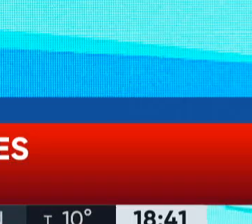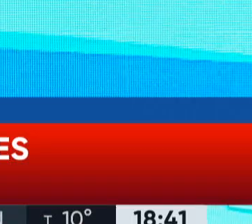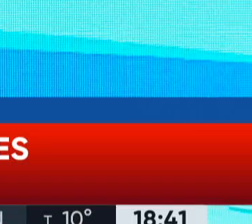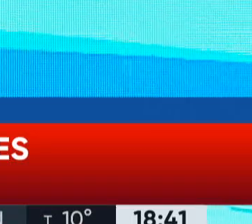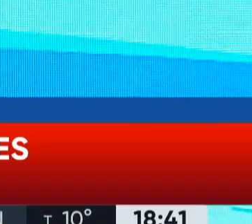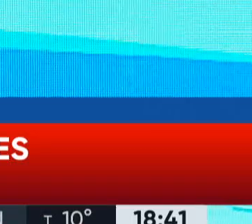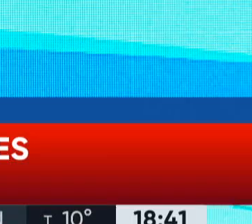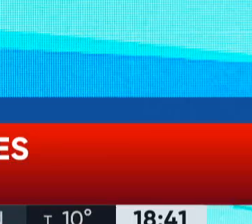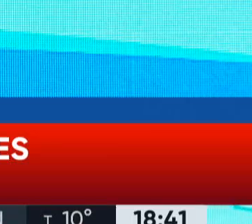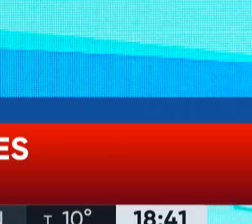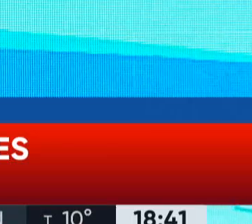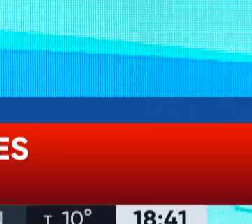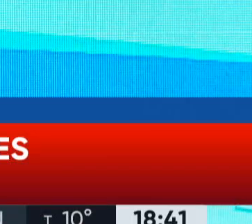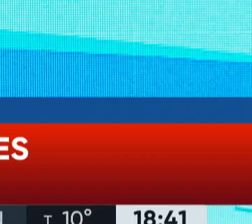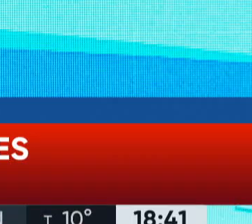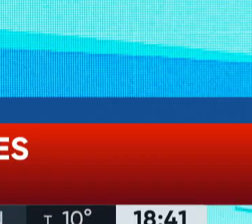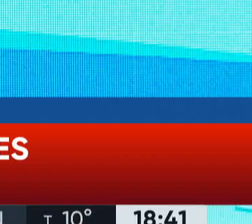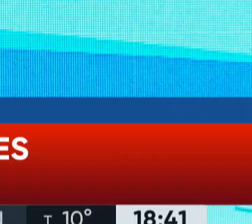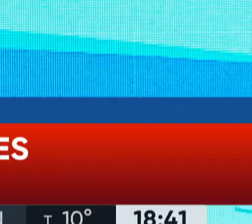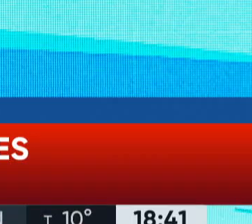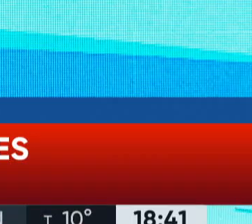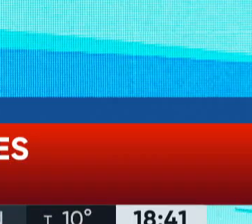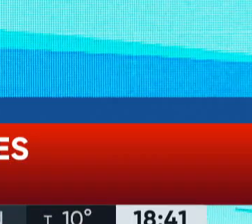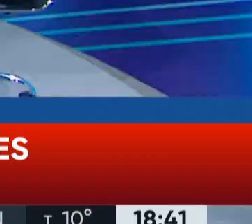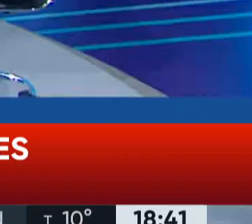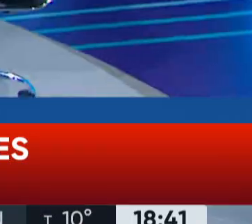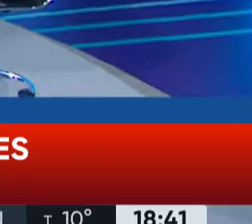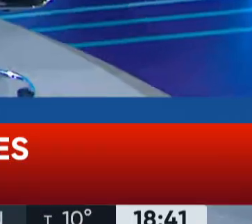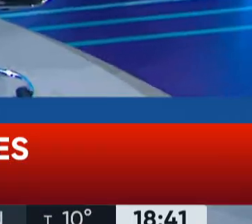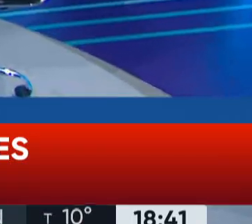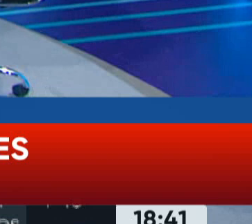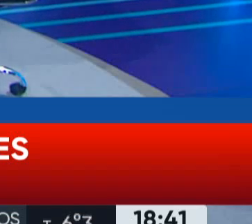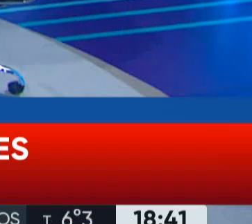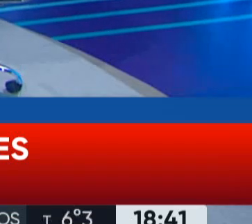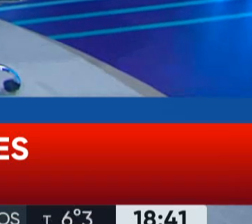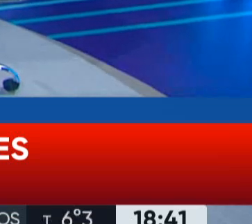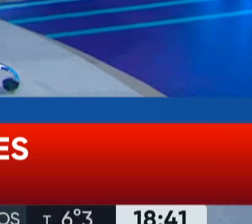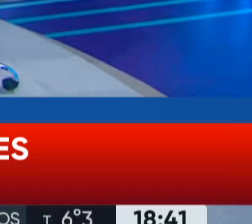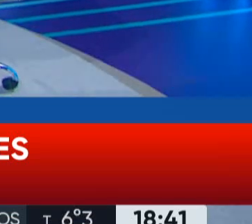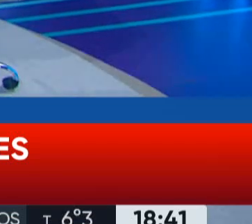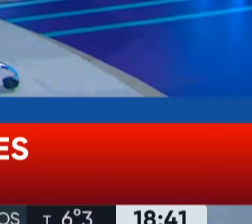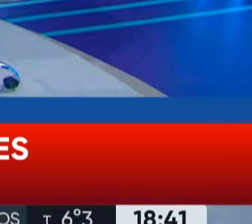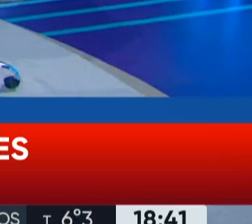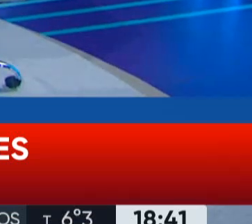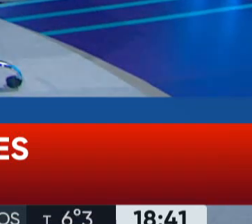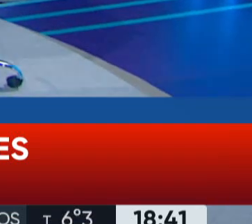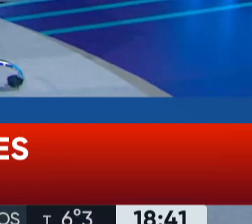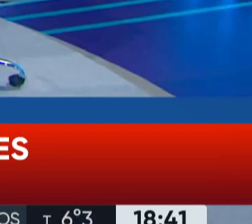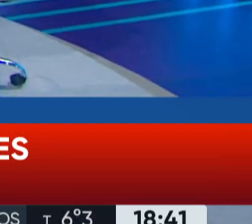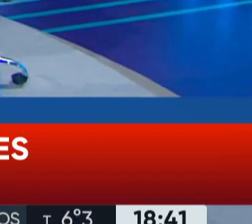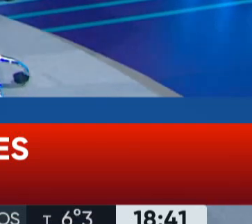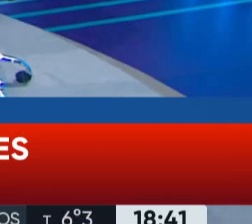de esta cumbre del Mercosur, fundamentalmente. En una cumbre donde decíamos, Se habla de aranceles Sí. y se habla de